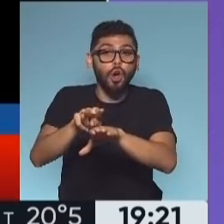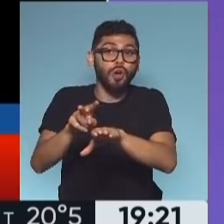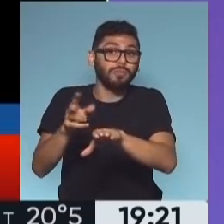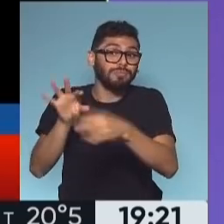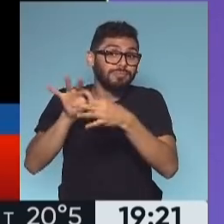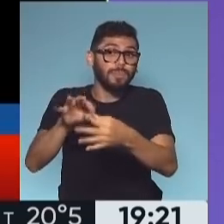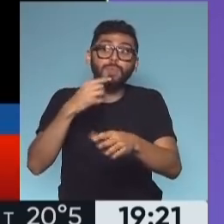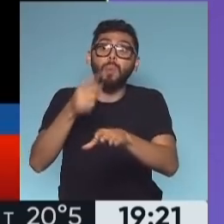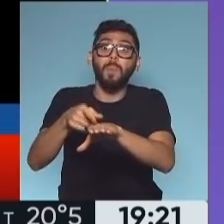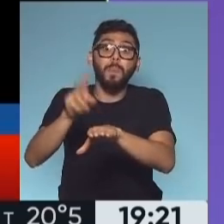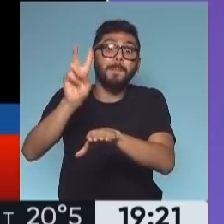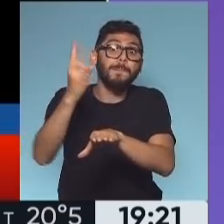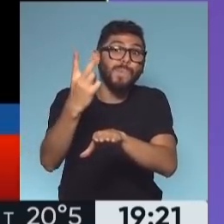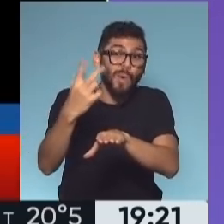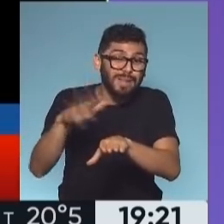esto. Claro.